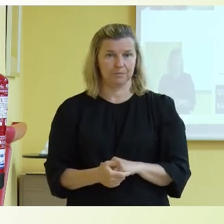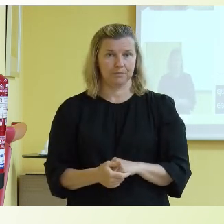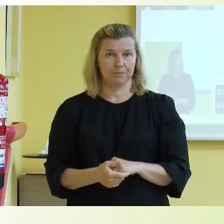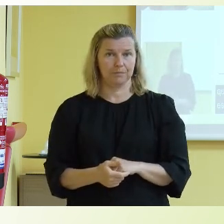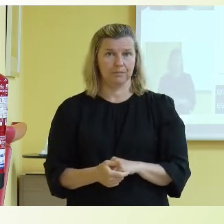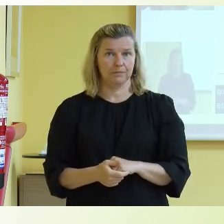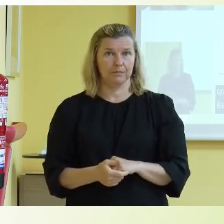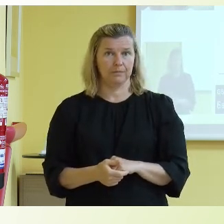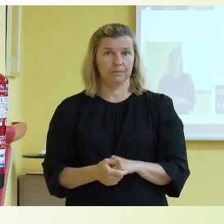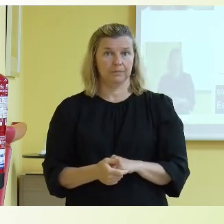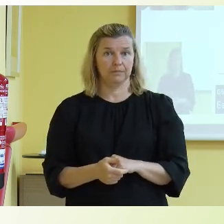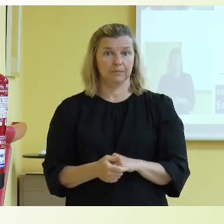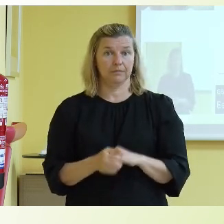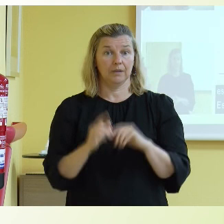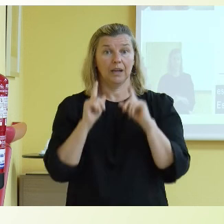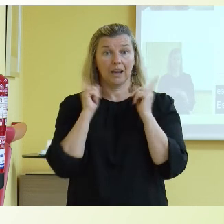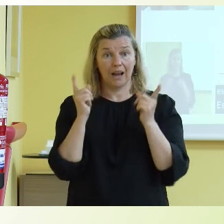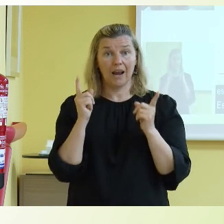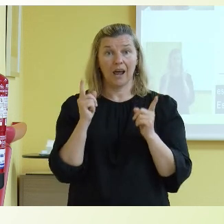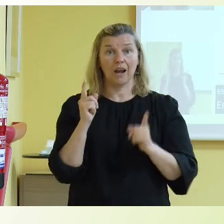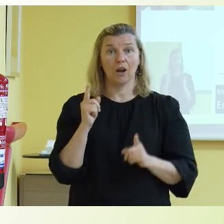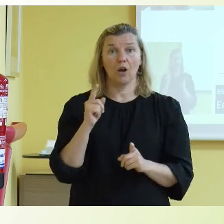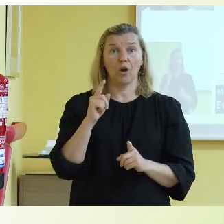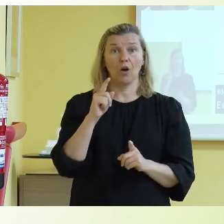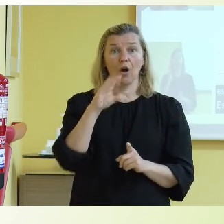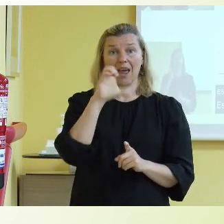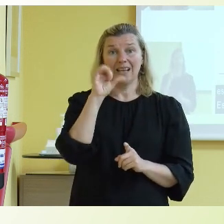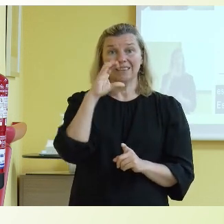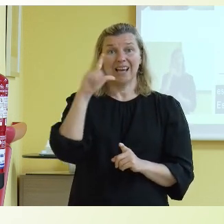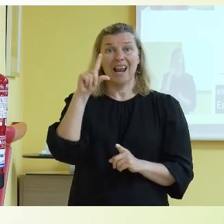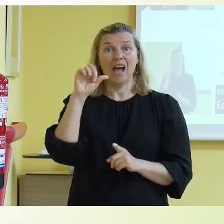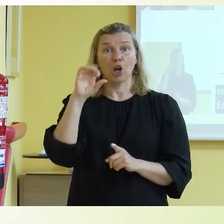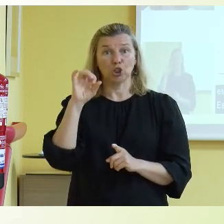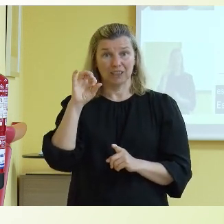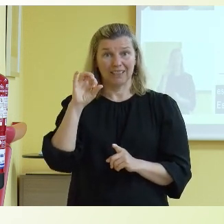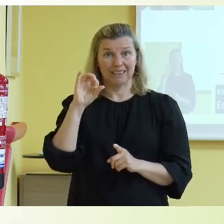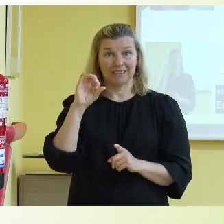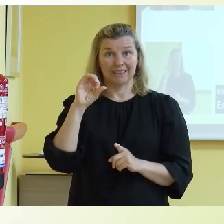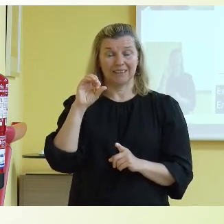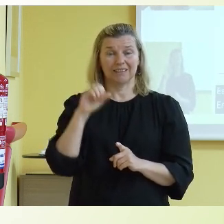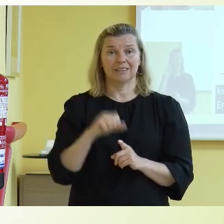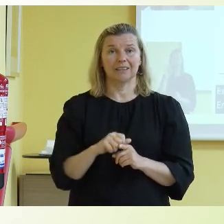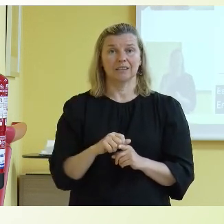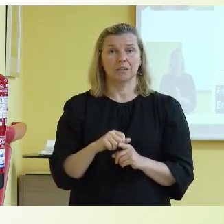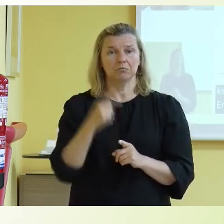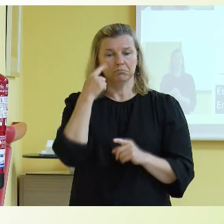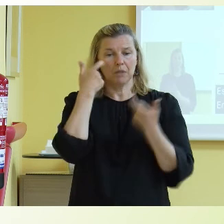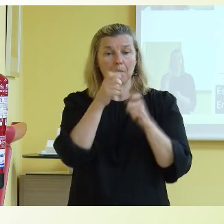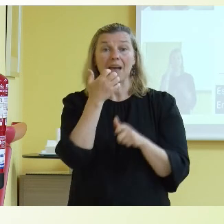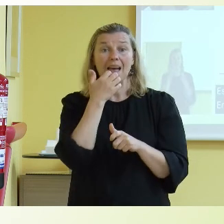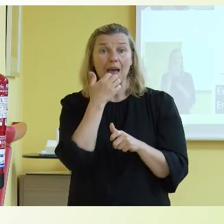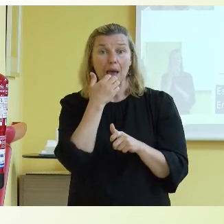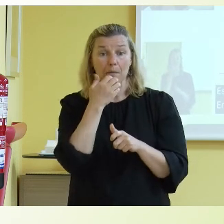En el caso de la esclerosis lateral amiotrófica, podéis ver este otro ejemplo de cómo se clasifica la pérdida